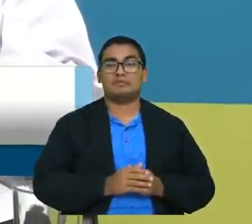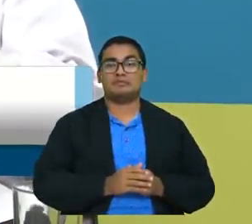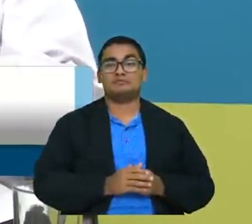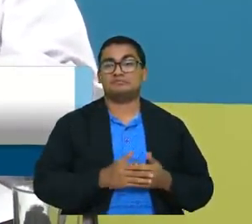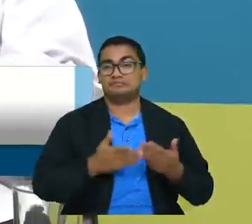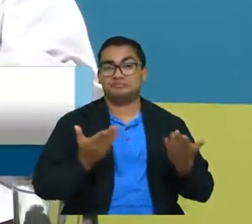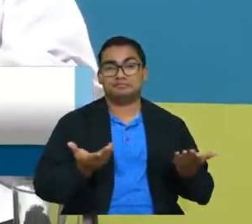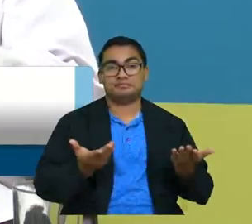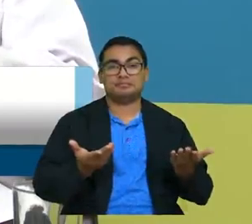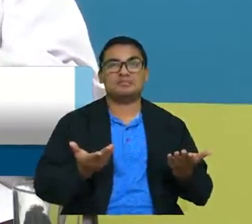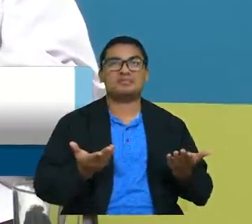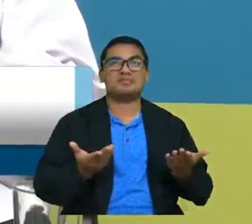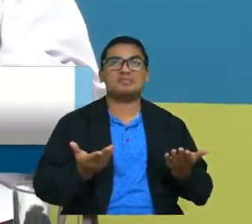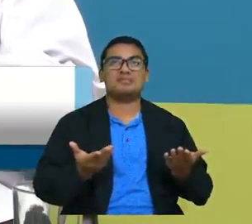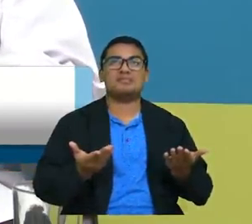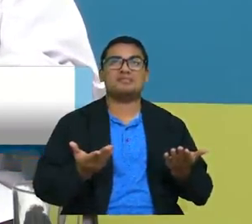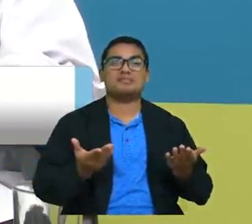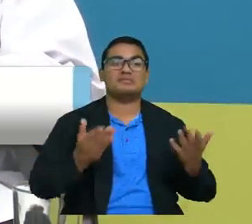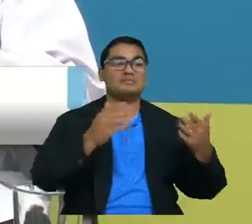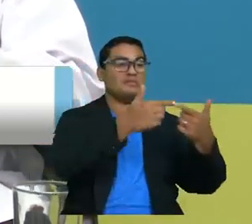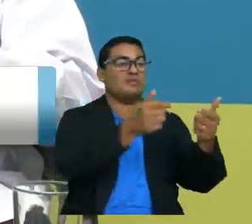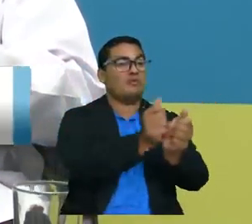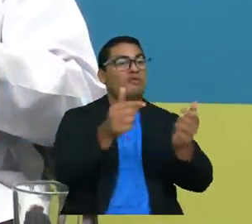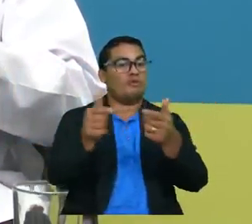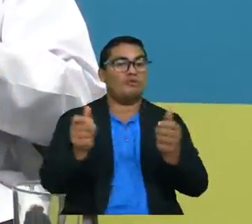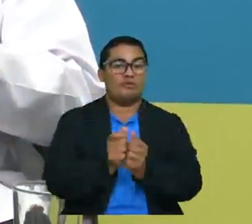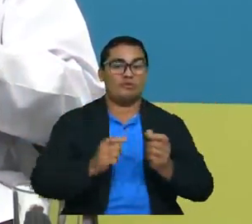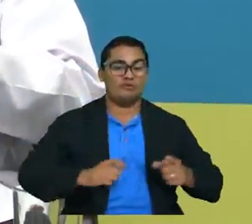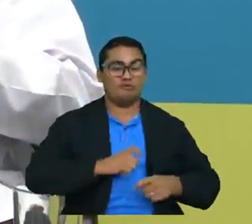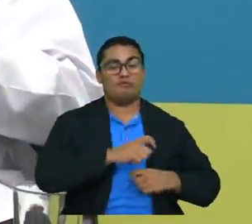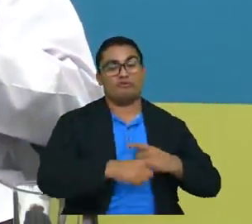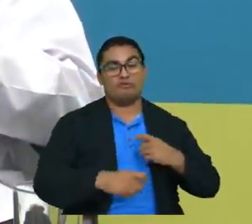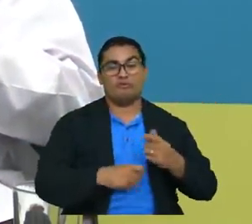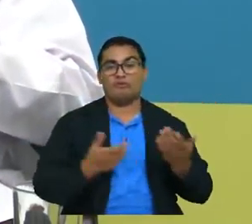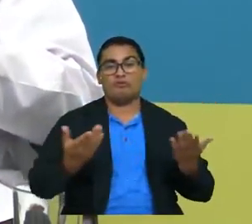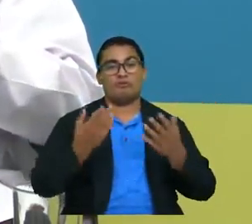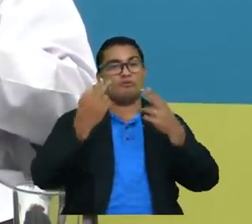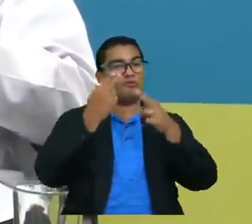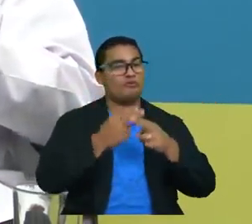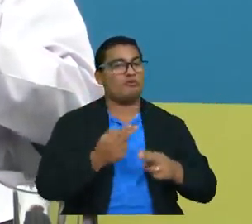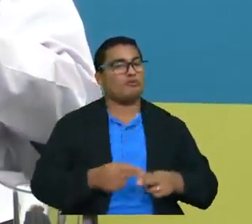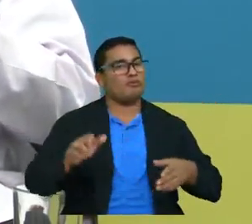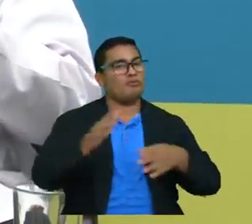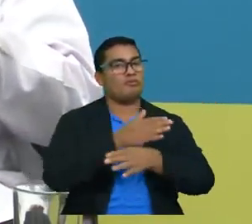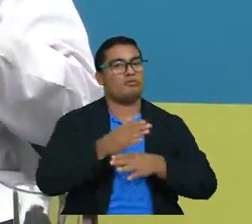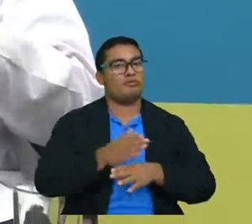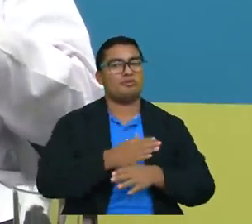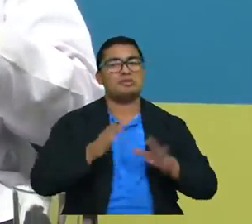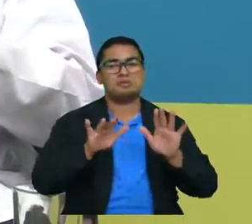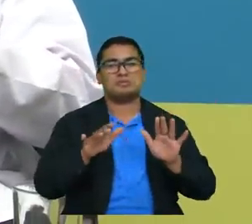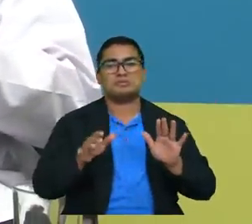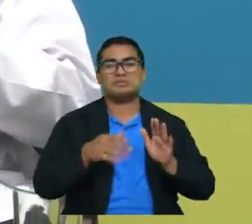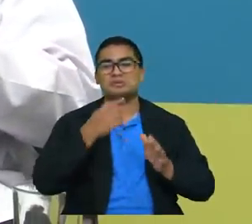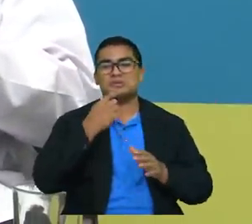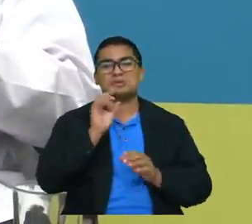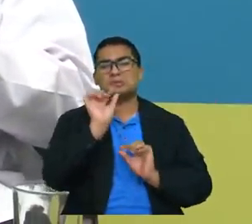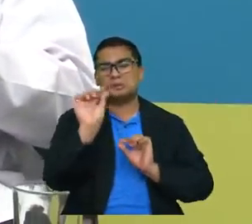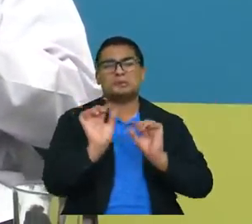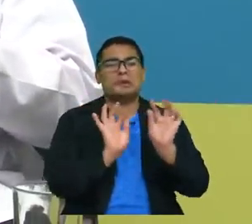Entonces, en esos grupos de parásitos se van a subclasificar otros tipos de parásitos que son menos